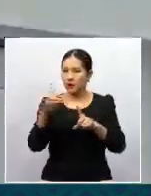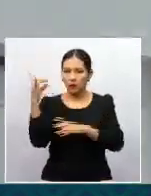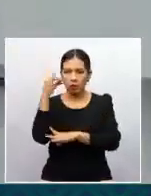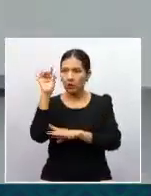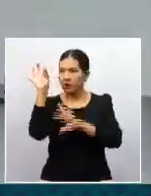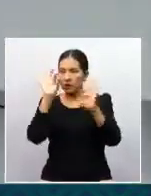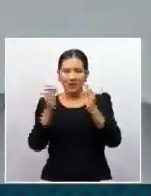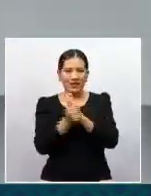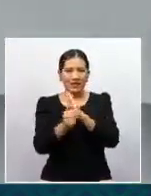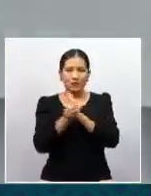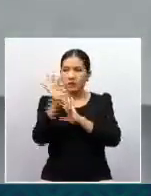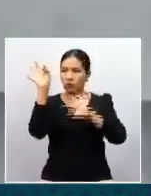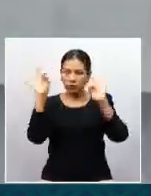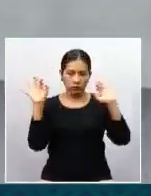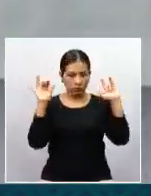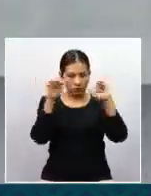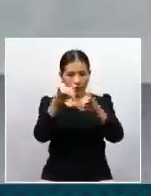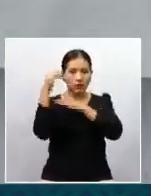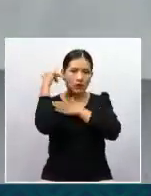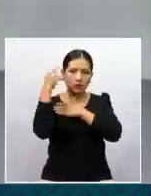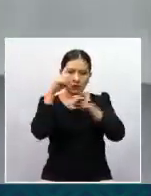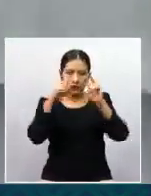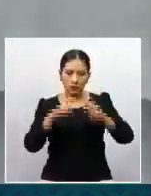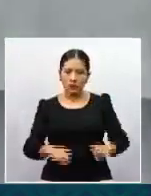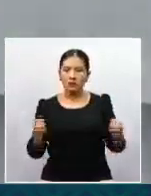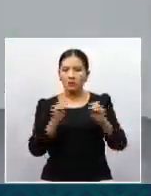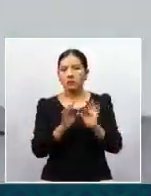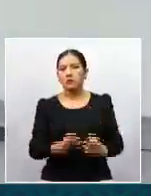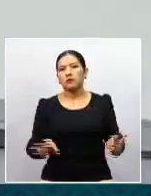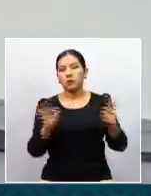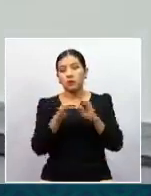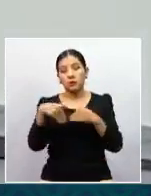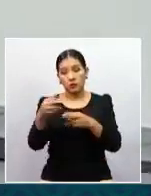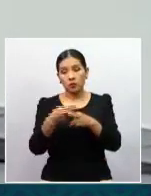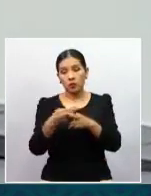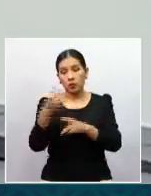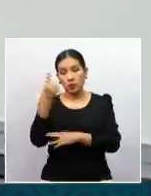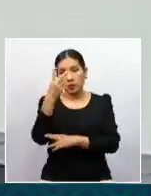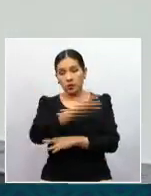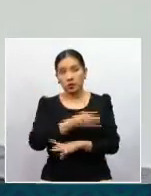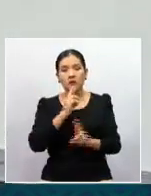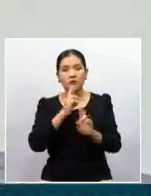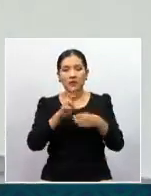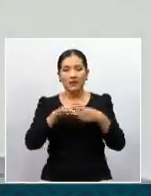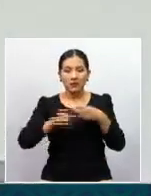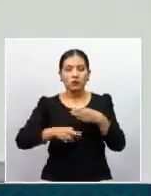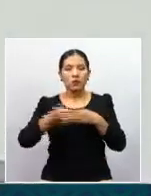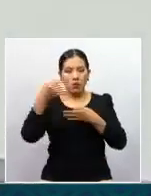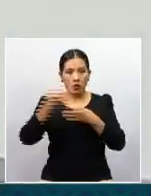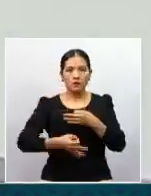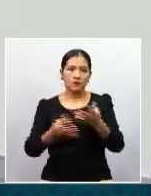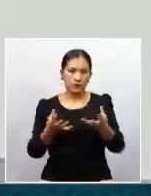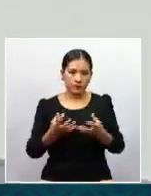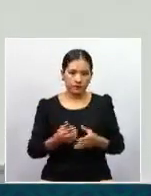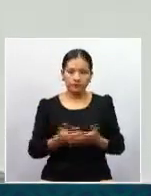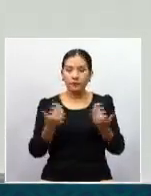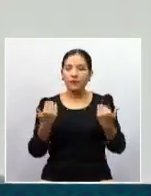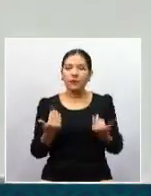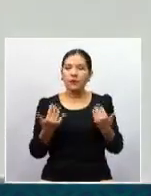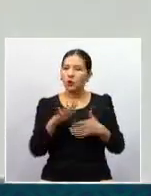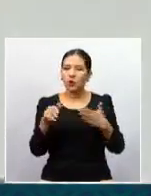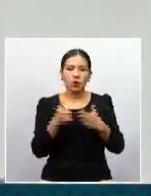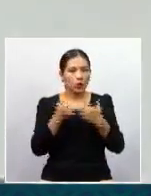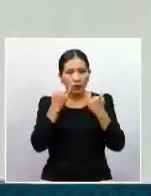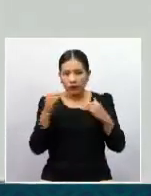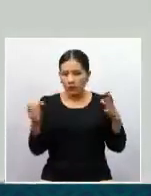coadyuvar en las investigaciones que se espera que en los próximos días den resultados concretos. Actualmente se están redactando los informes grafotécnicos